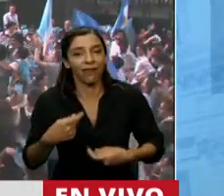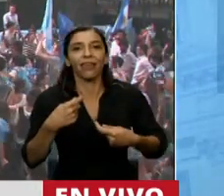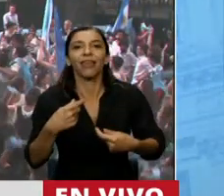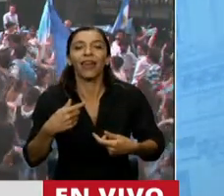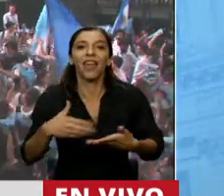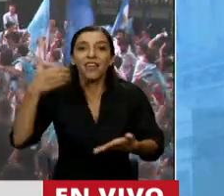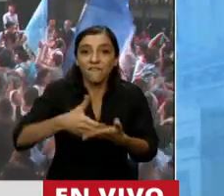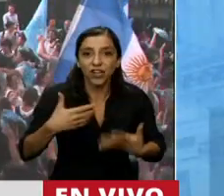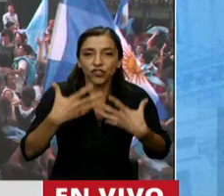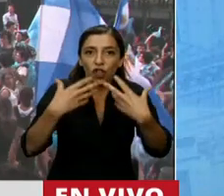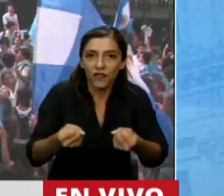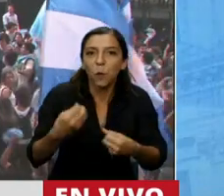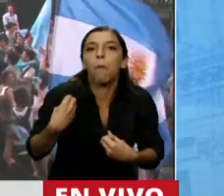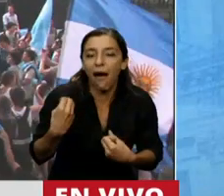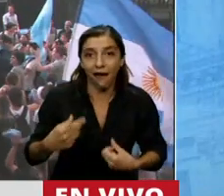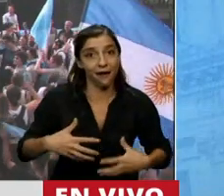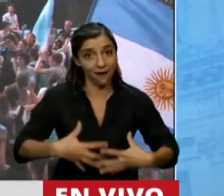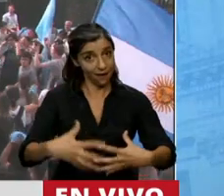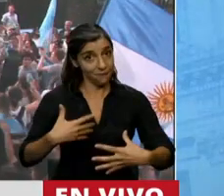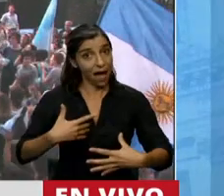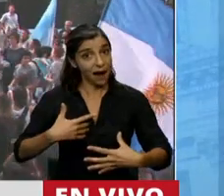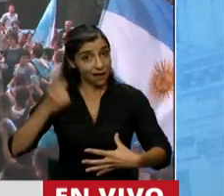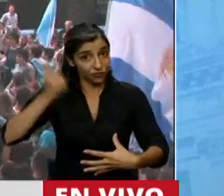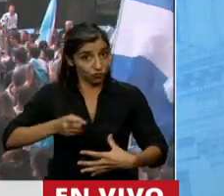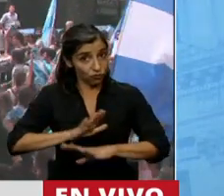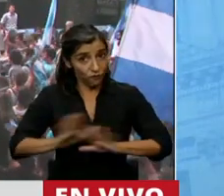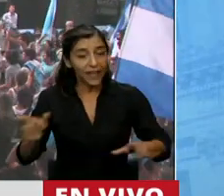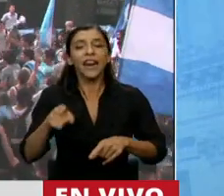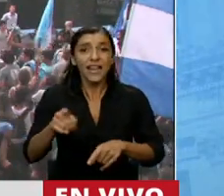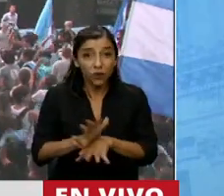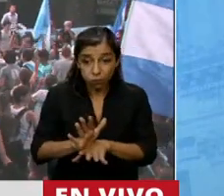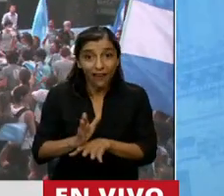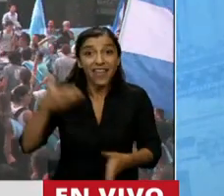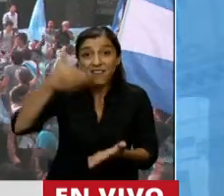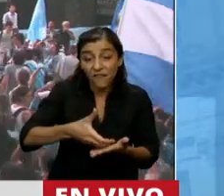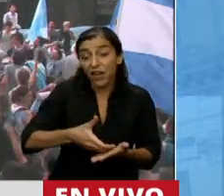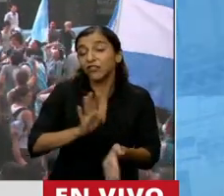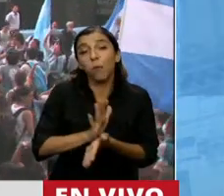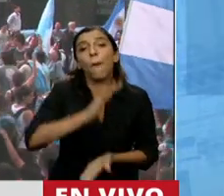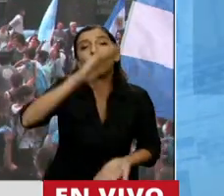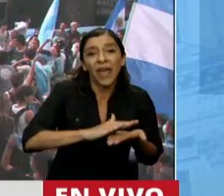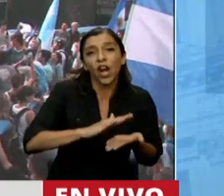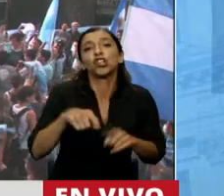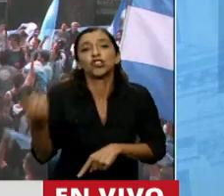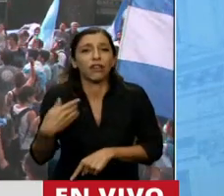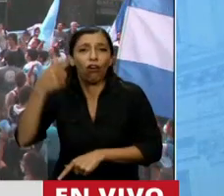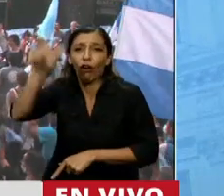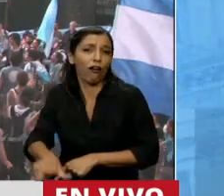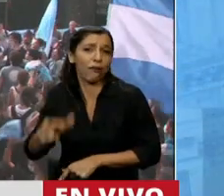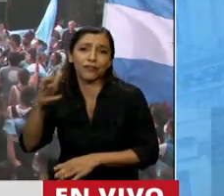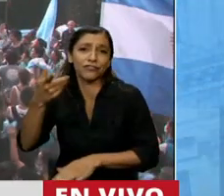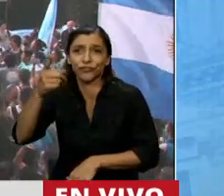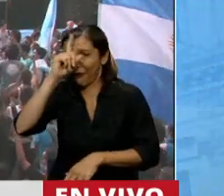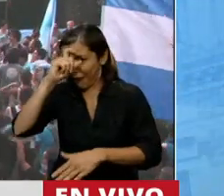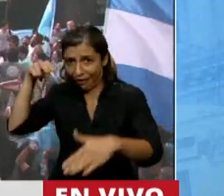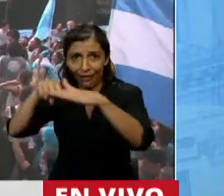interrupción voluntaria del embarazo van a ser siempre menores que lo que significa una mujer en terapia intensiva por